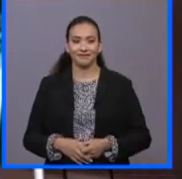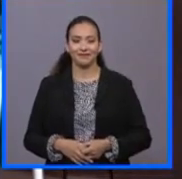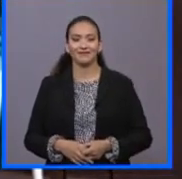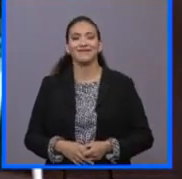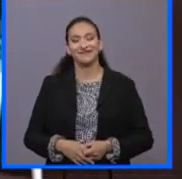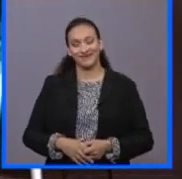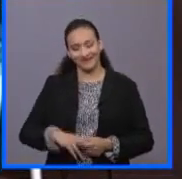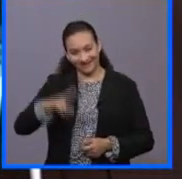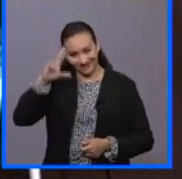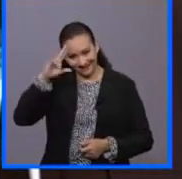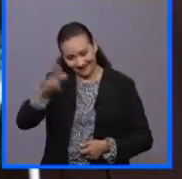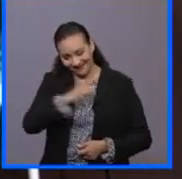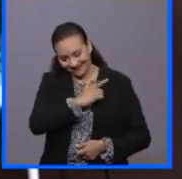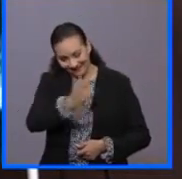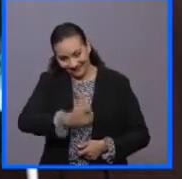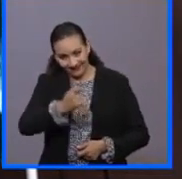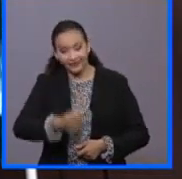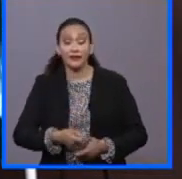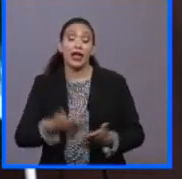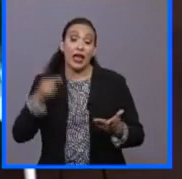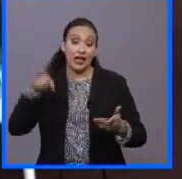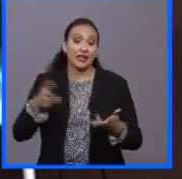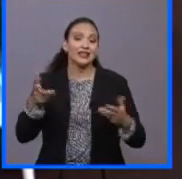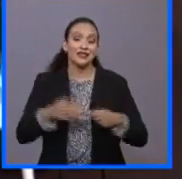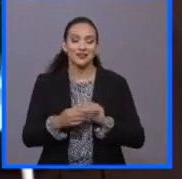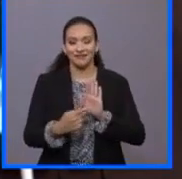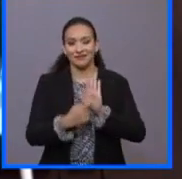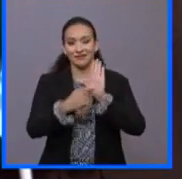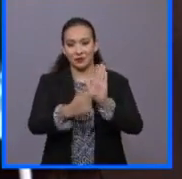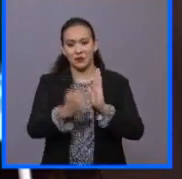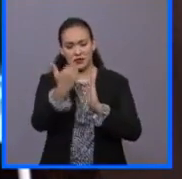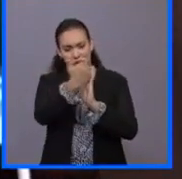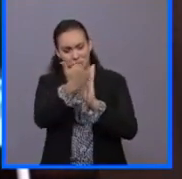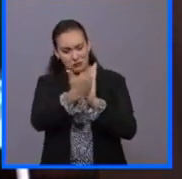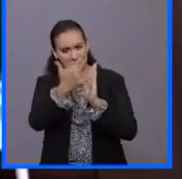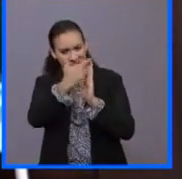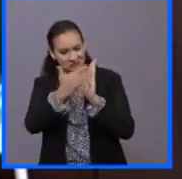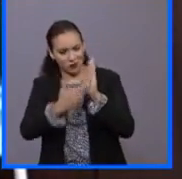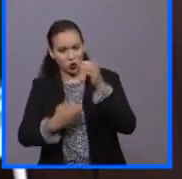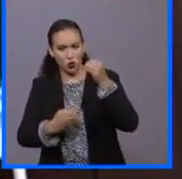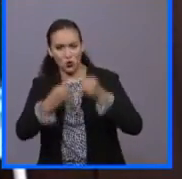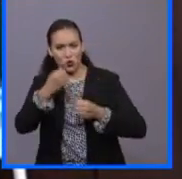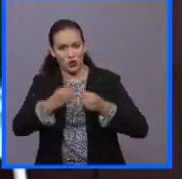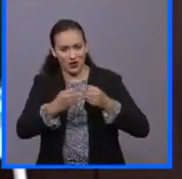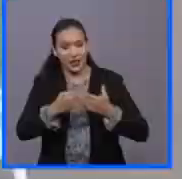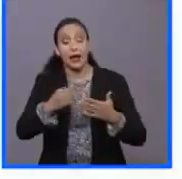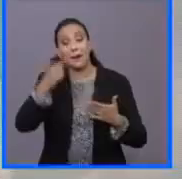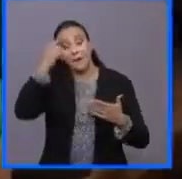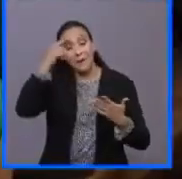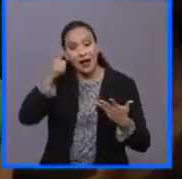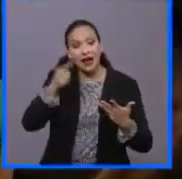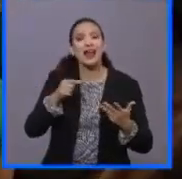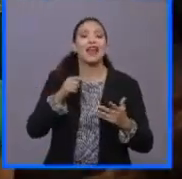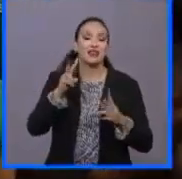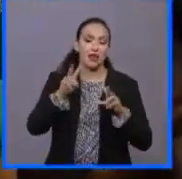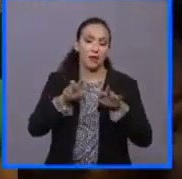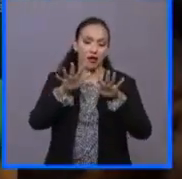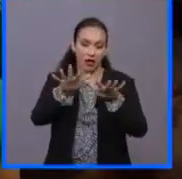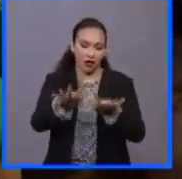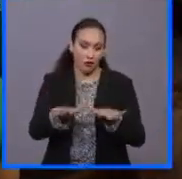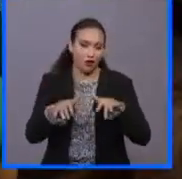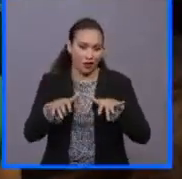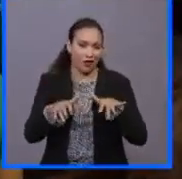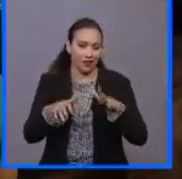¿Qué tal? Es un gusto saludarles. Se llevó a cabo la presentación de las guías judiciales de conducción de audiencias